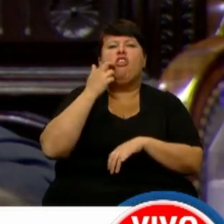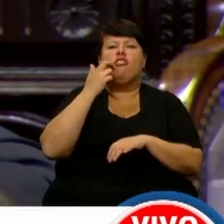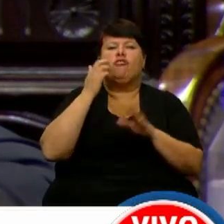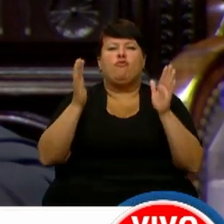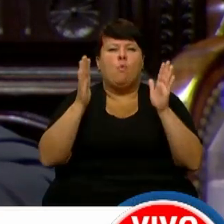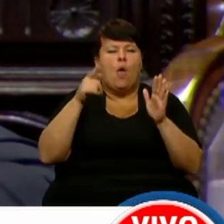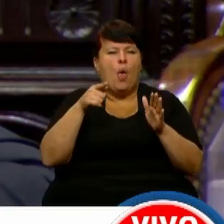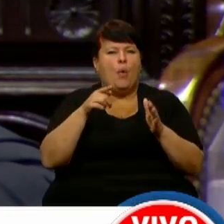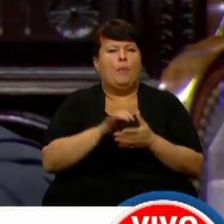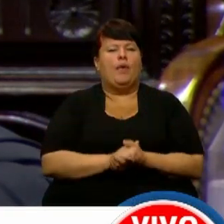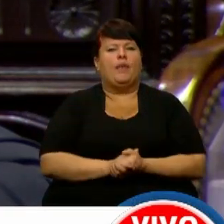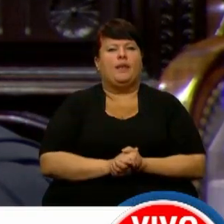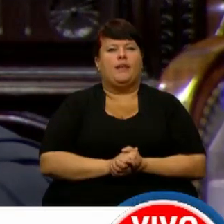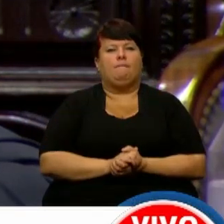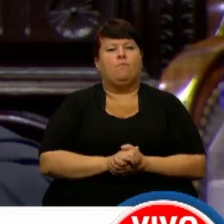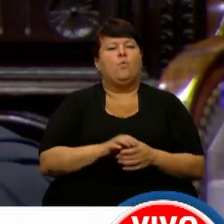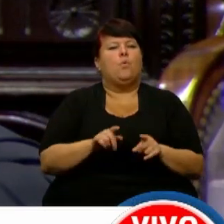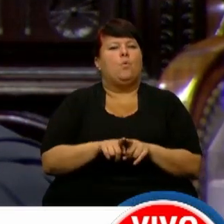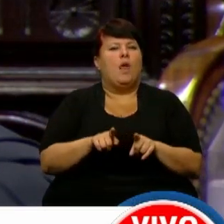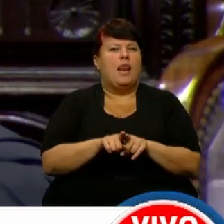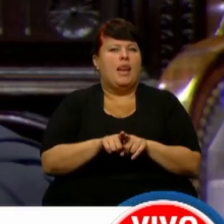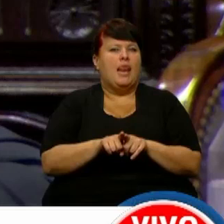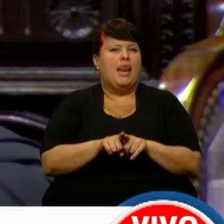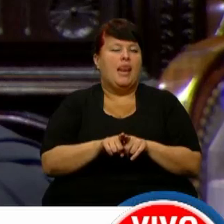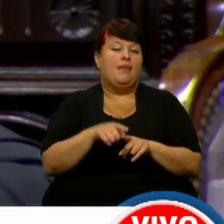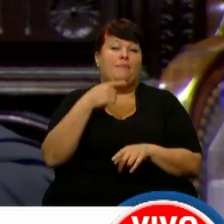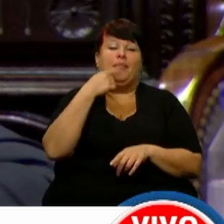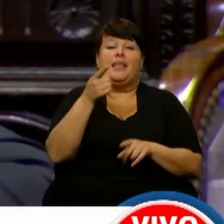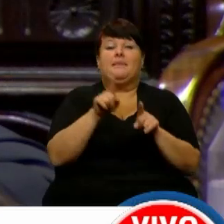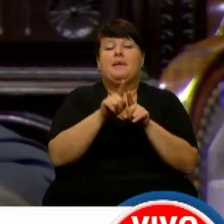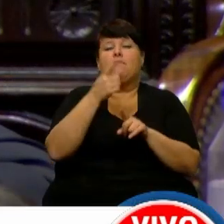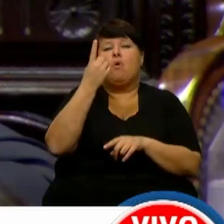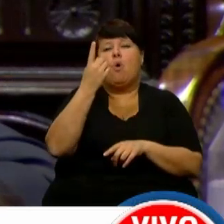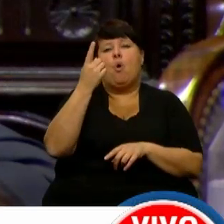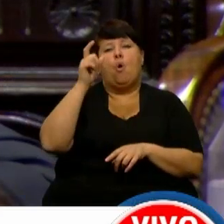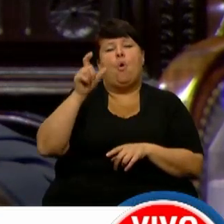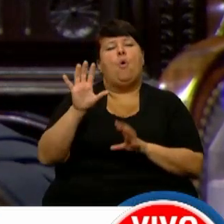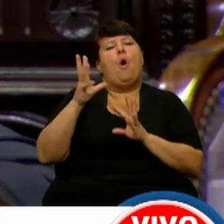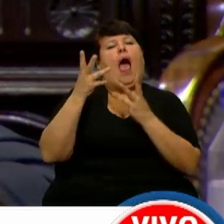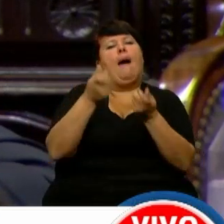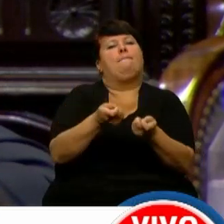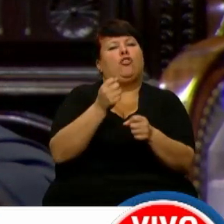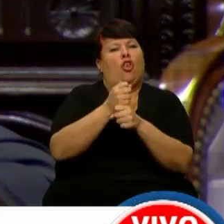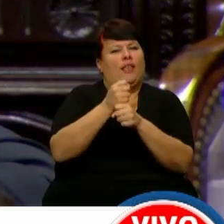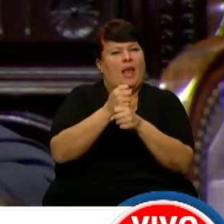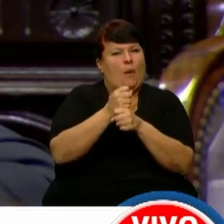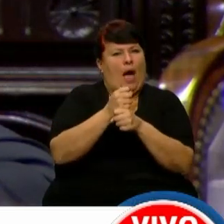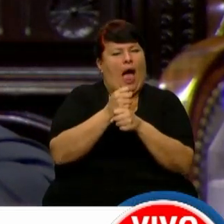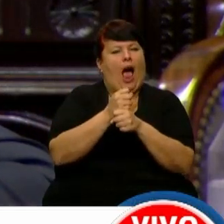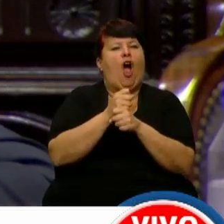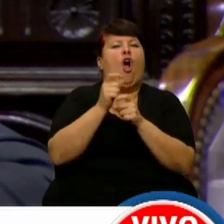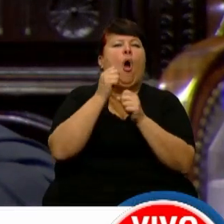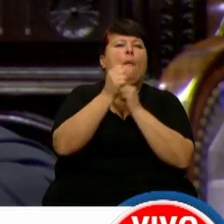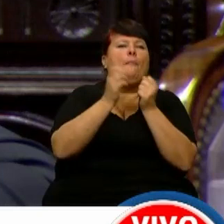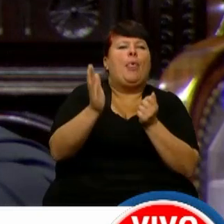XIX, como diría, un apoyo en el trabajo de los pequeños